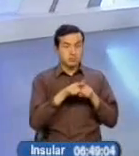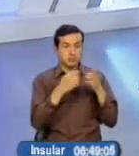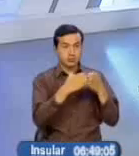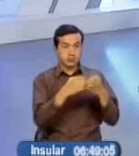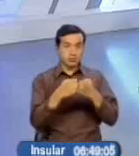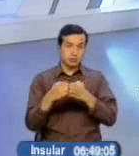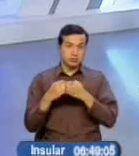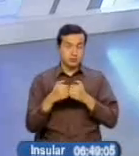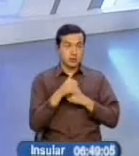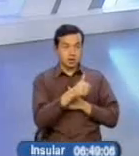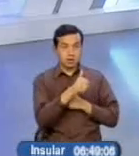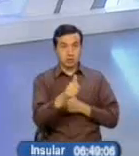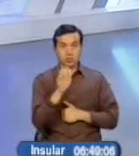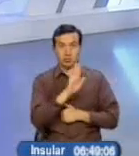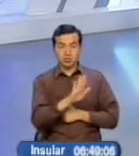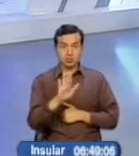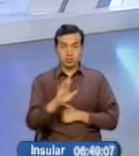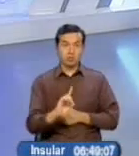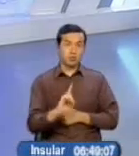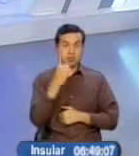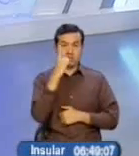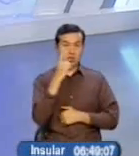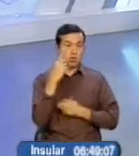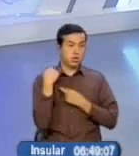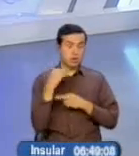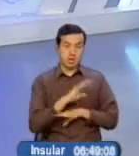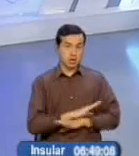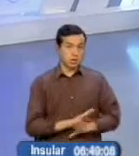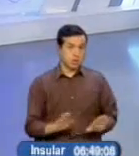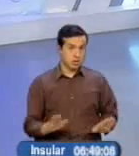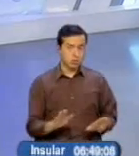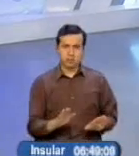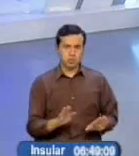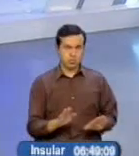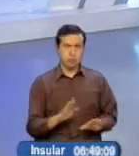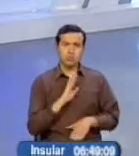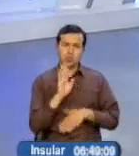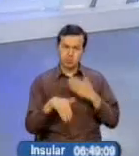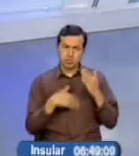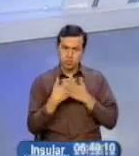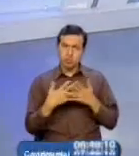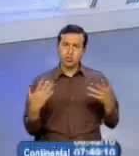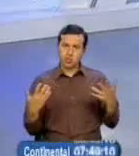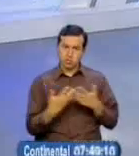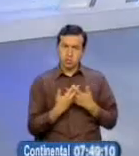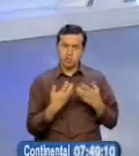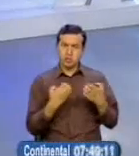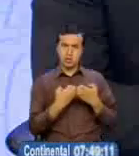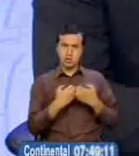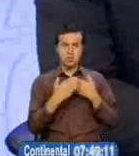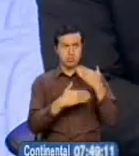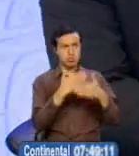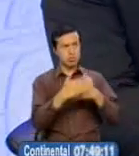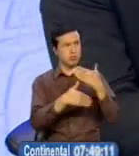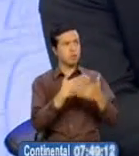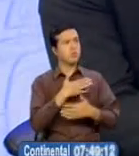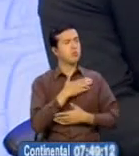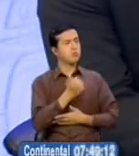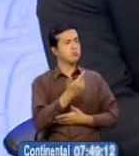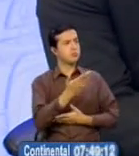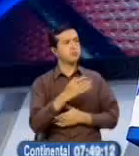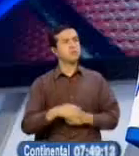al ser competencia en equipos, cada uno cumple solo una parte de la competencia. Me parece que todos lo hacen en equipo y van a avanzar en equipo. ¿Cómo estás?